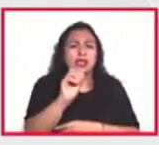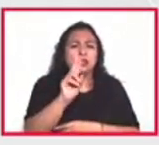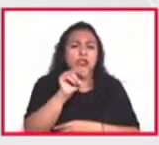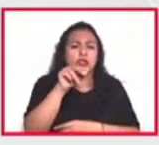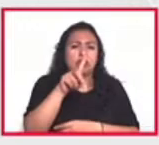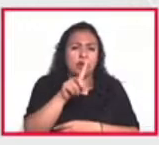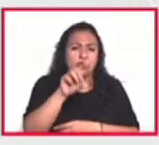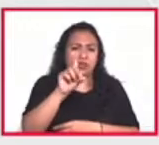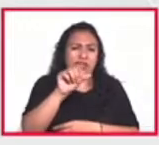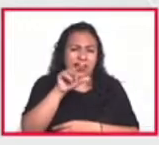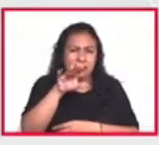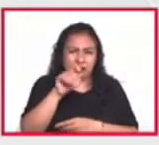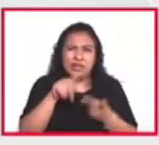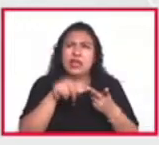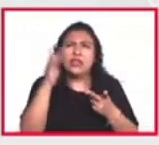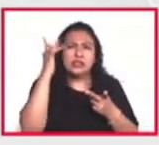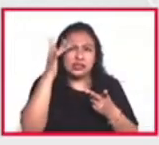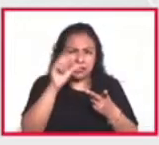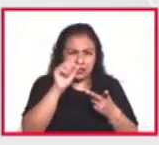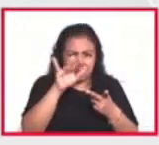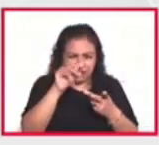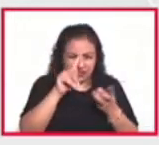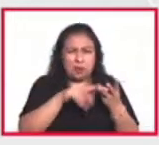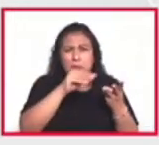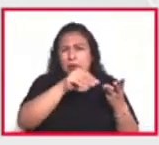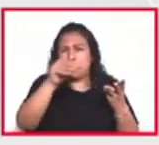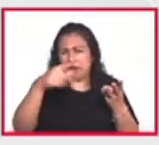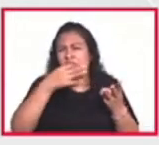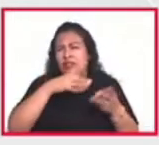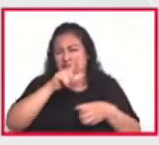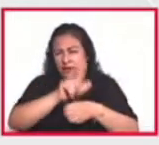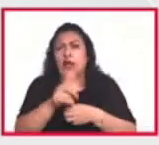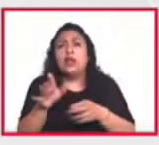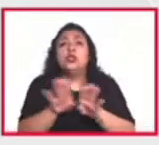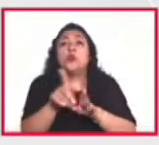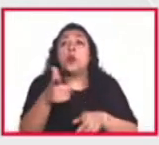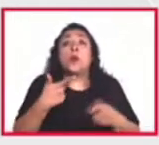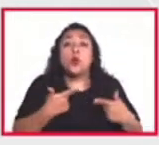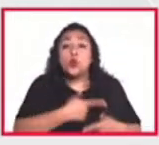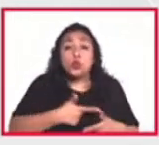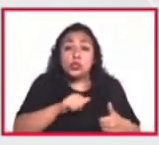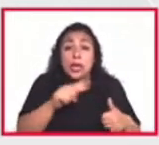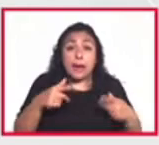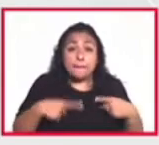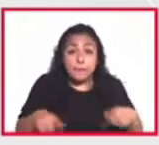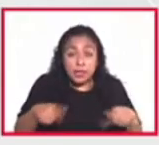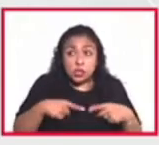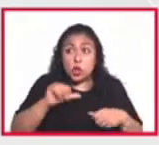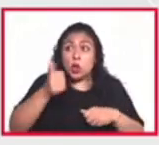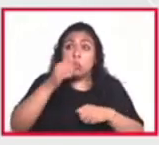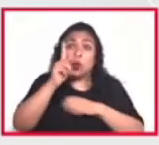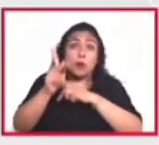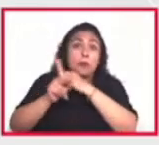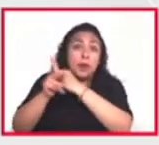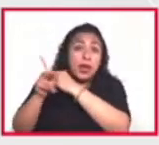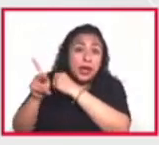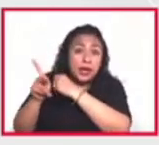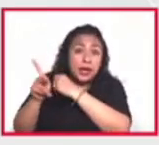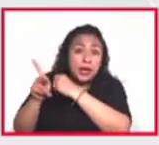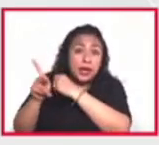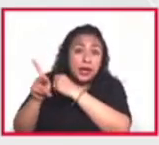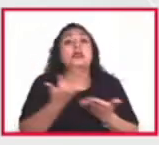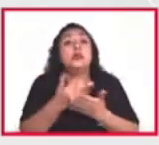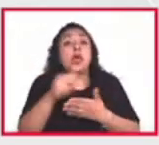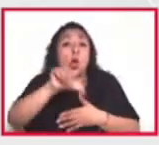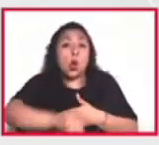San Sebastián, si no me equivoco, ha recorrido varios festivales. ¿Cómo ha recibido por el público en otras partes del mundo? ¿Y qué esperas justamente de esta presentación, de este primer